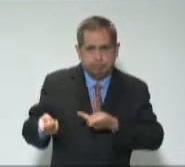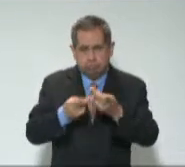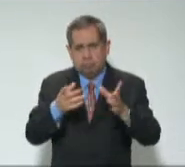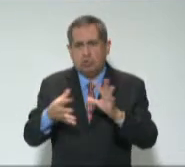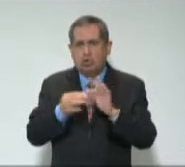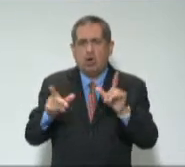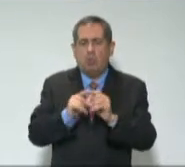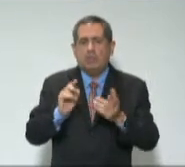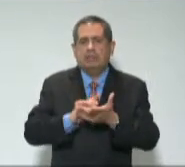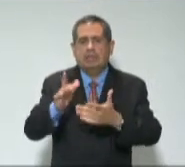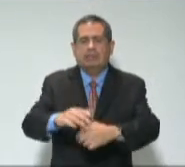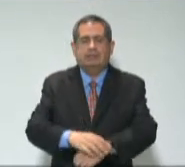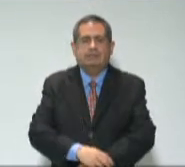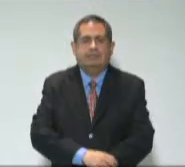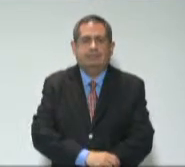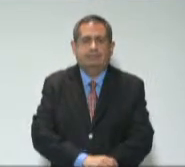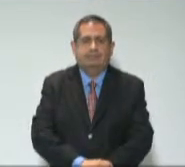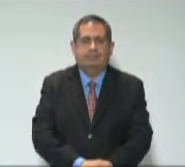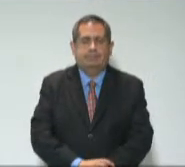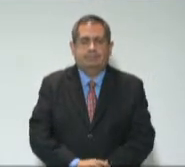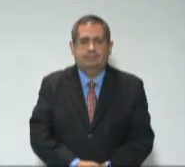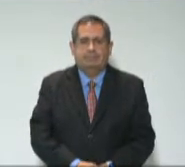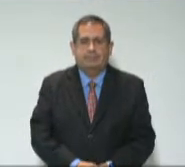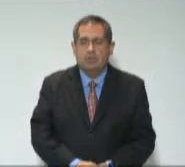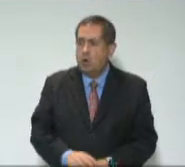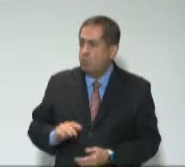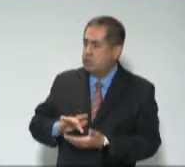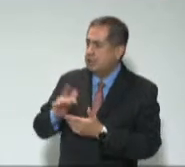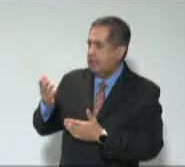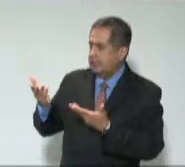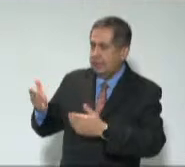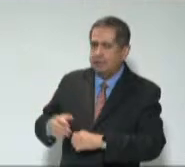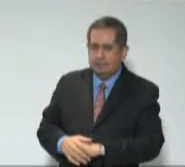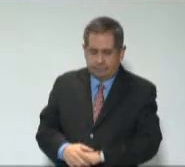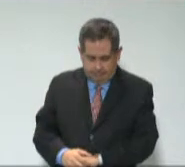Muchísimas gracias muchas gracias